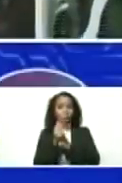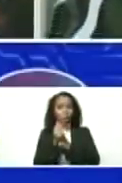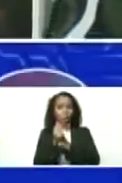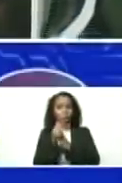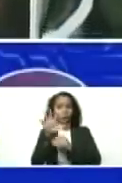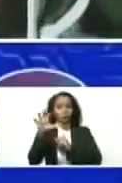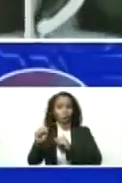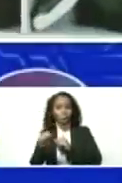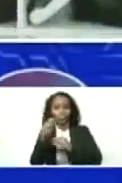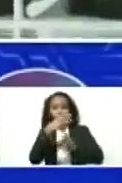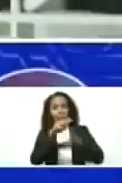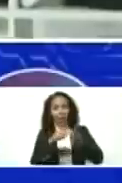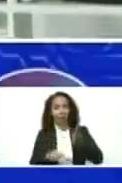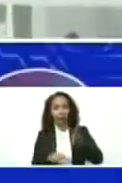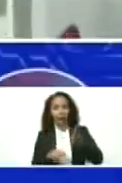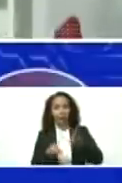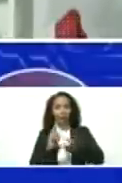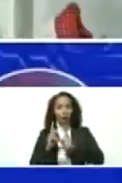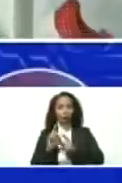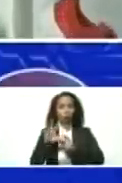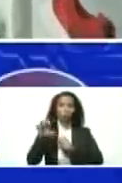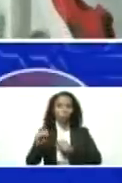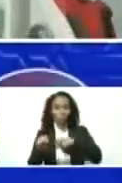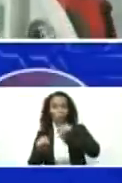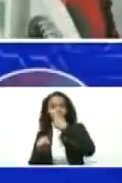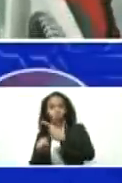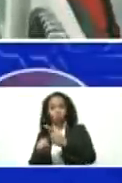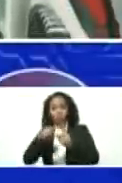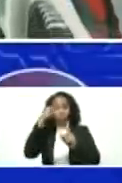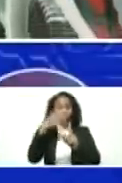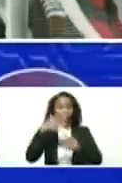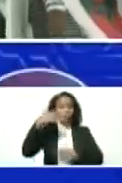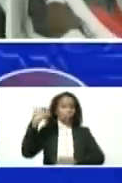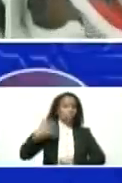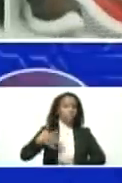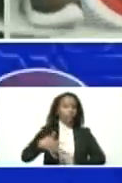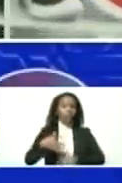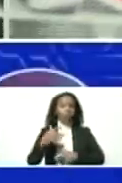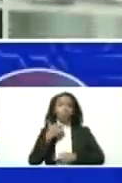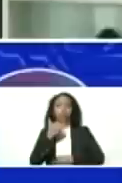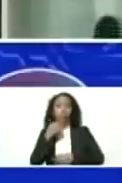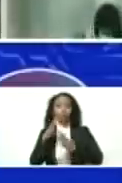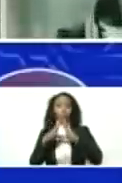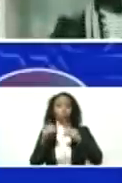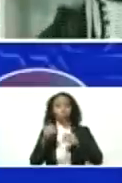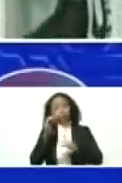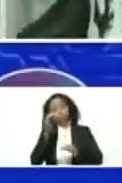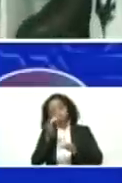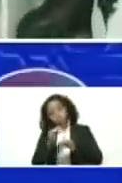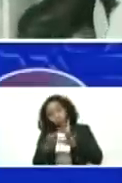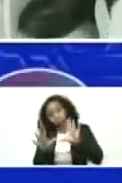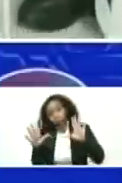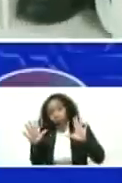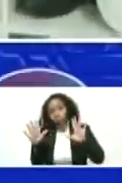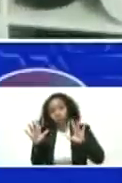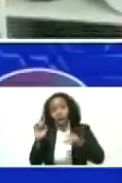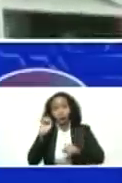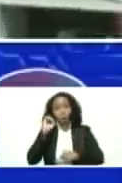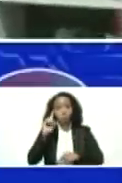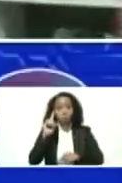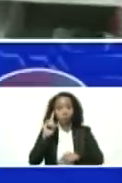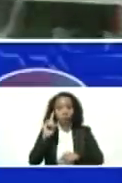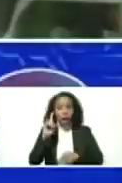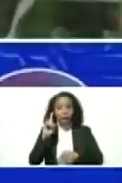la materia prima a través de intermediarios. Eso por supuesto impacta sobre los costos. Casi todos. Casi todos. Lamentablemente es una de